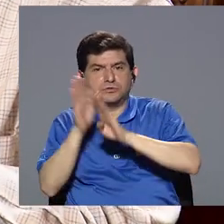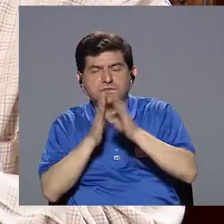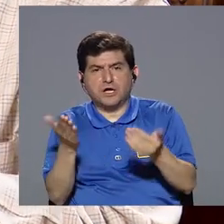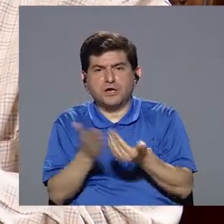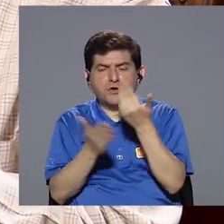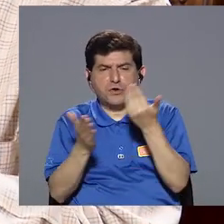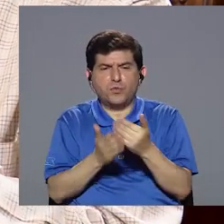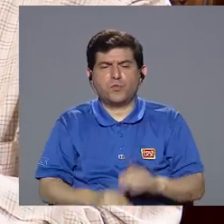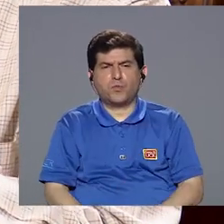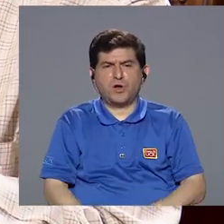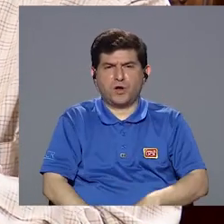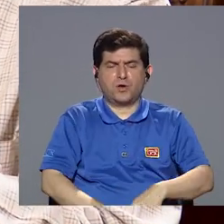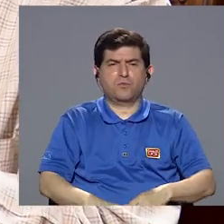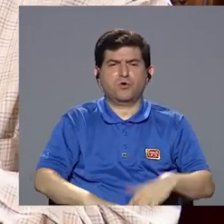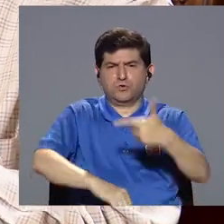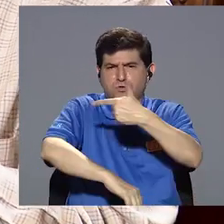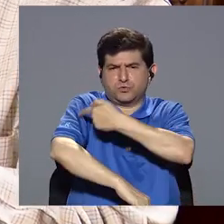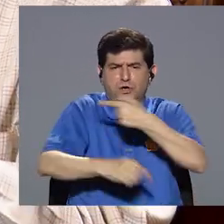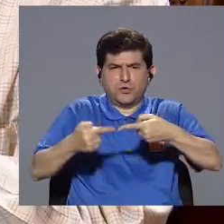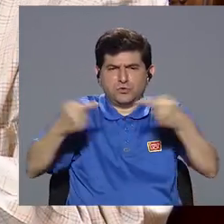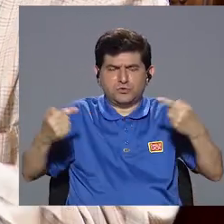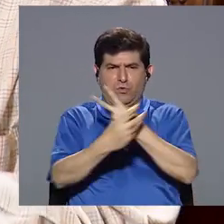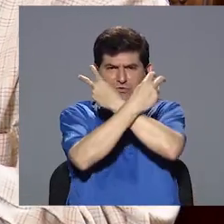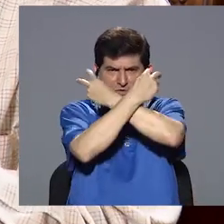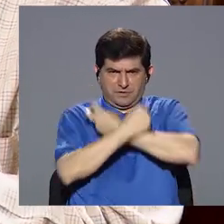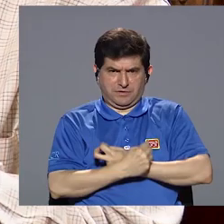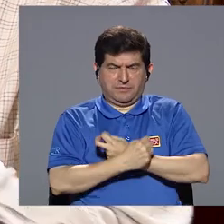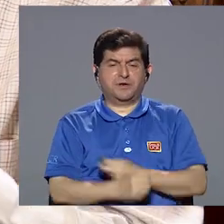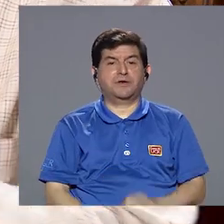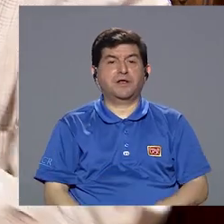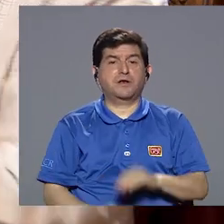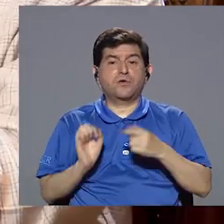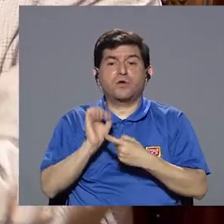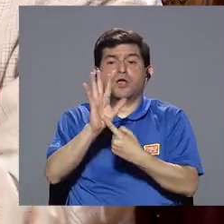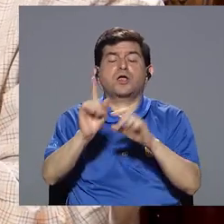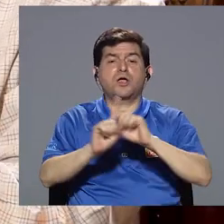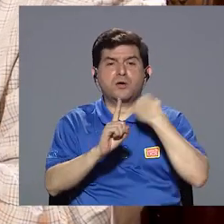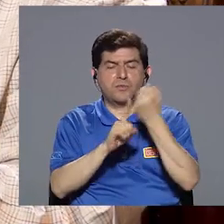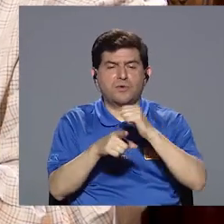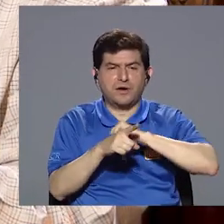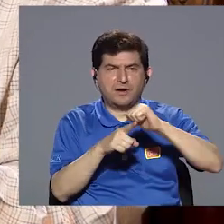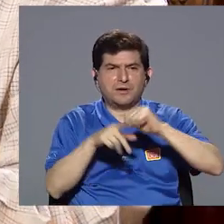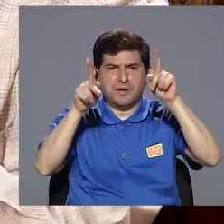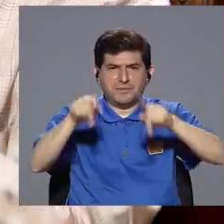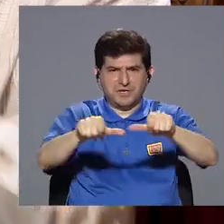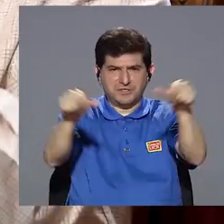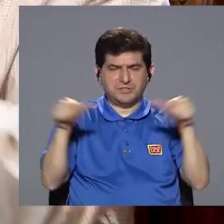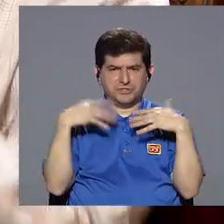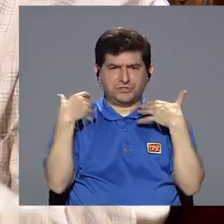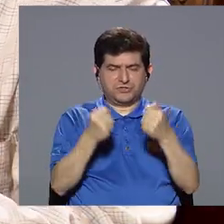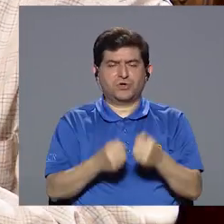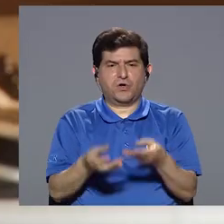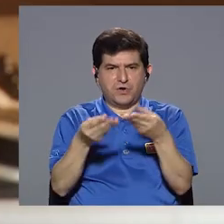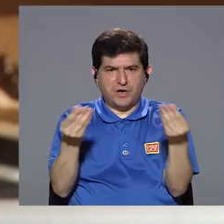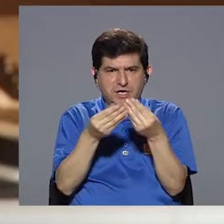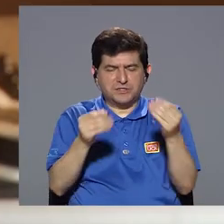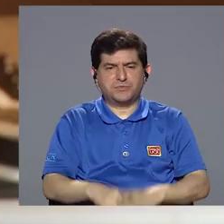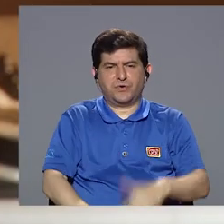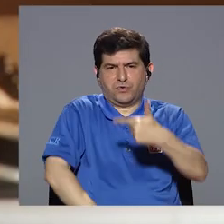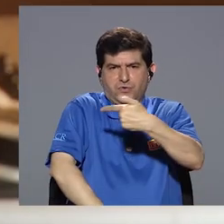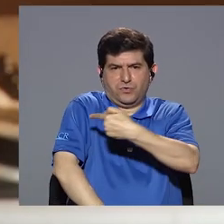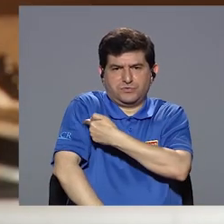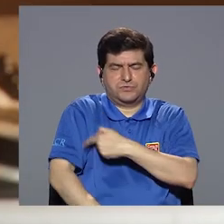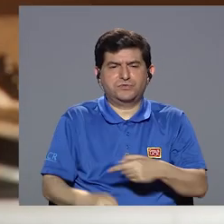nuevos sueros antiofídicos y tenemos una proyección hacia la sociedad capacitación del personal de salud producción de sueros antiofídicos